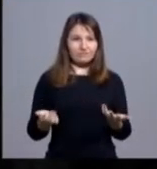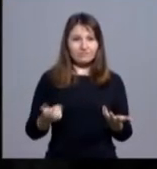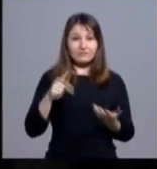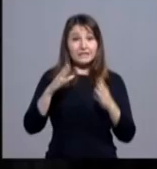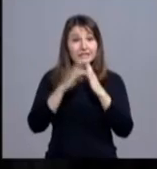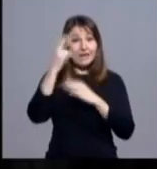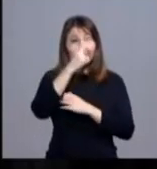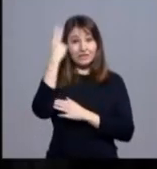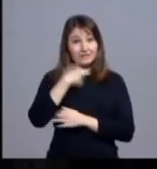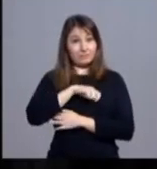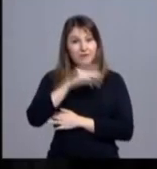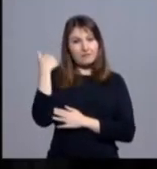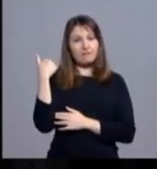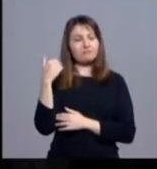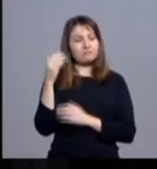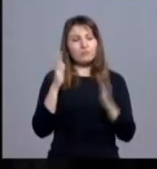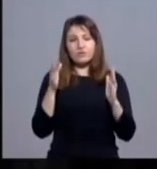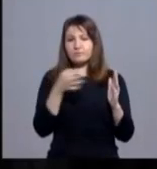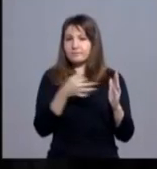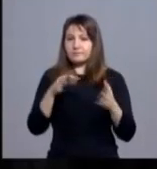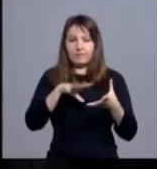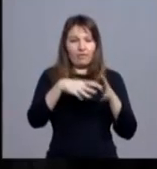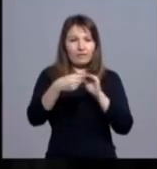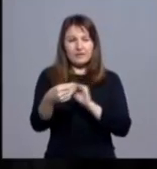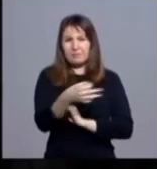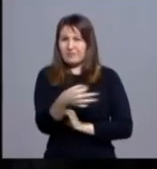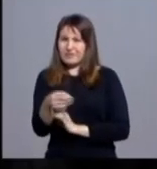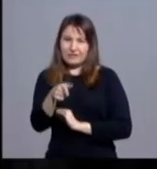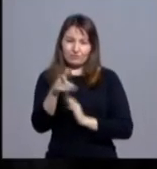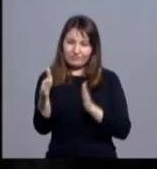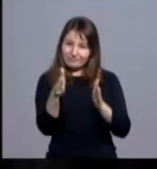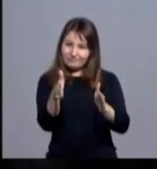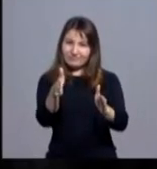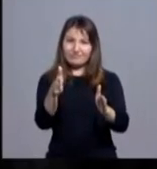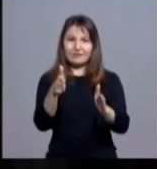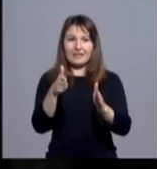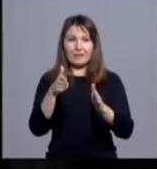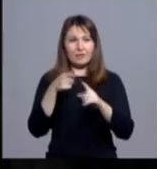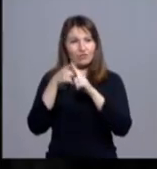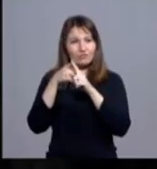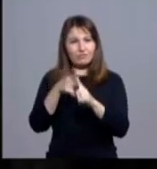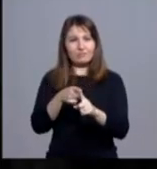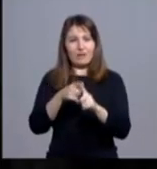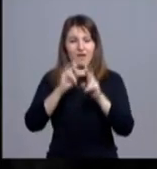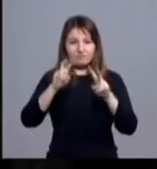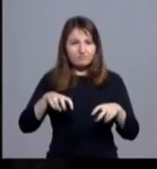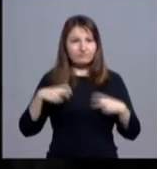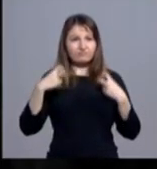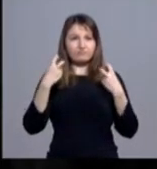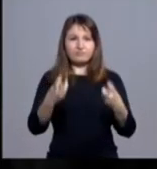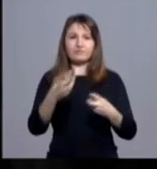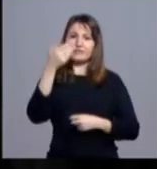España supo perfectamente adaptarse a esa línea de que significó el cambio